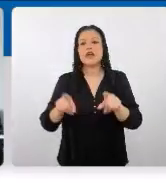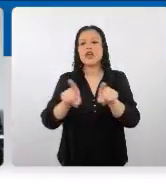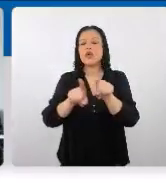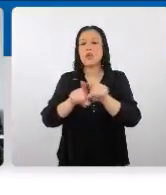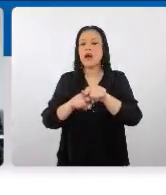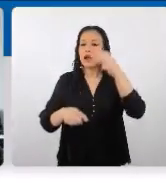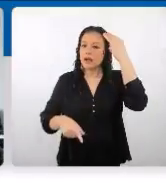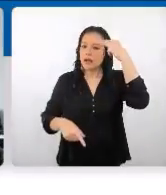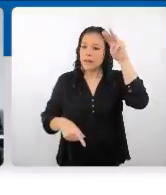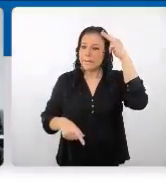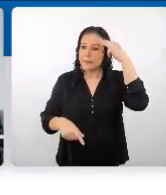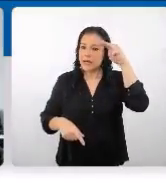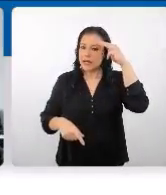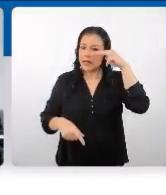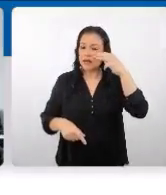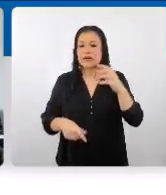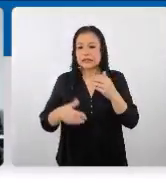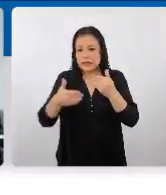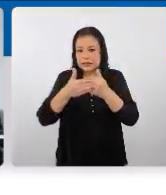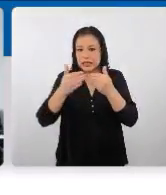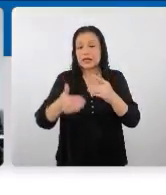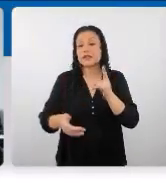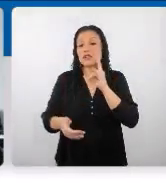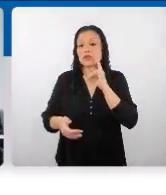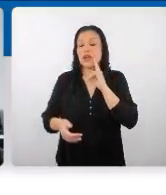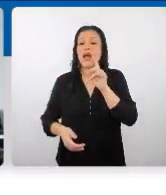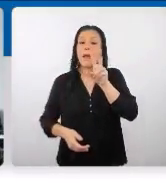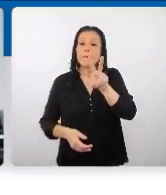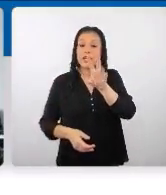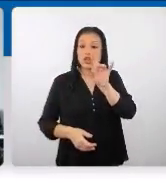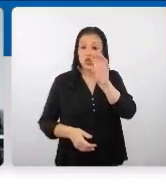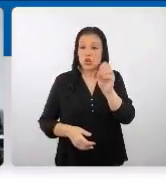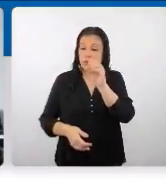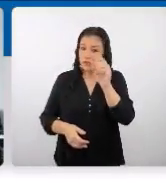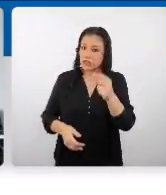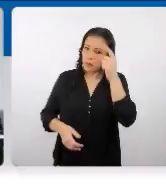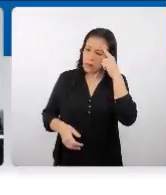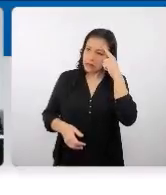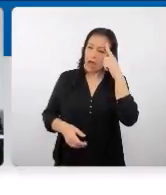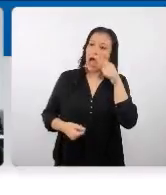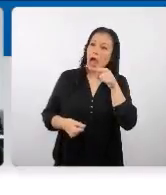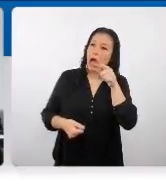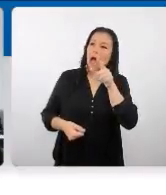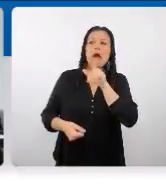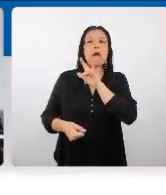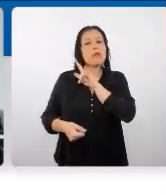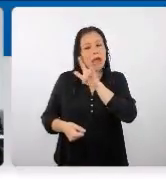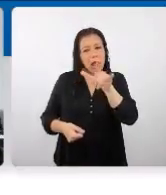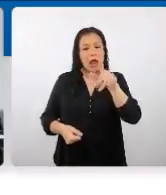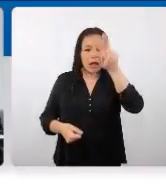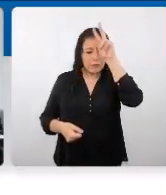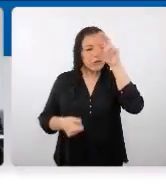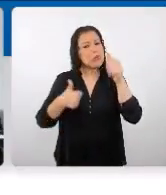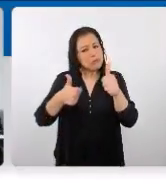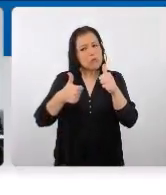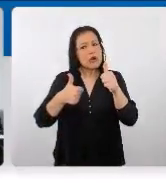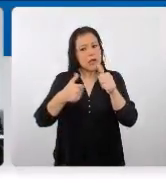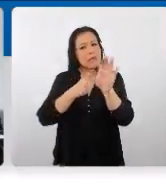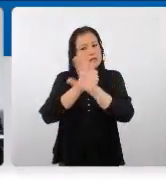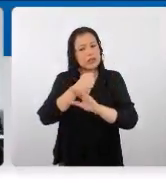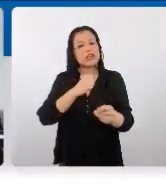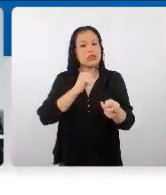México, que está muy cerca de Estados Unidos. 28% considera que es un destino seguro o muy seguro. Sin